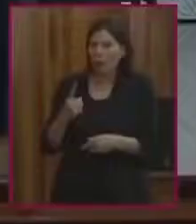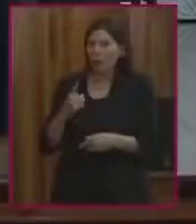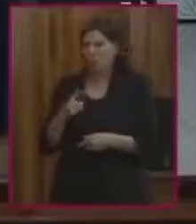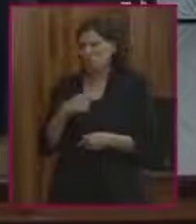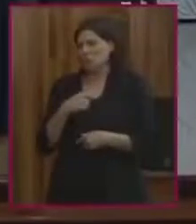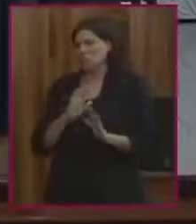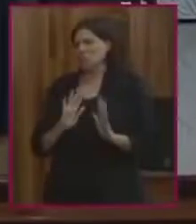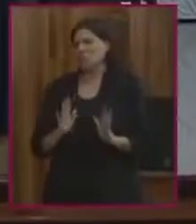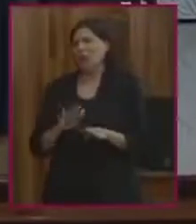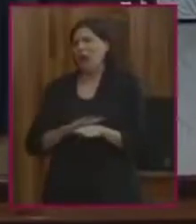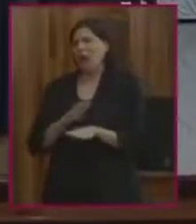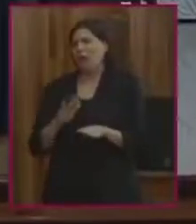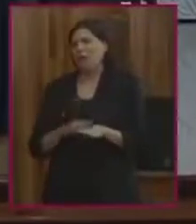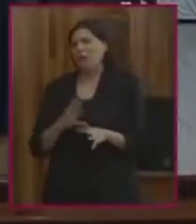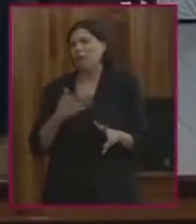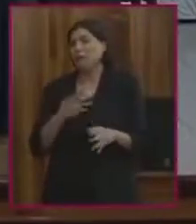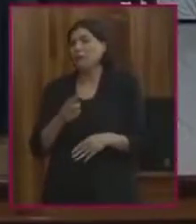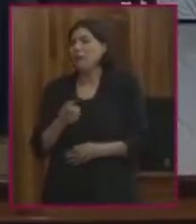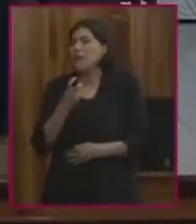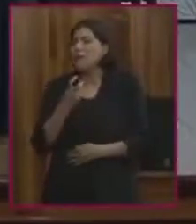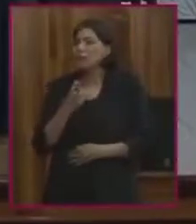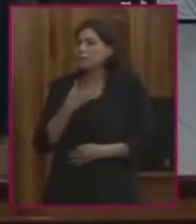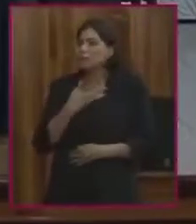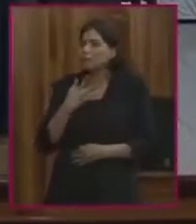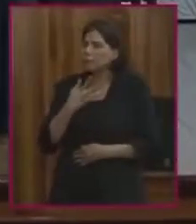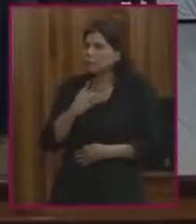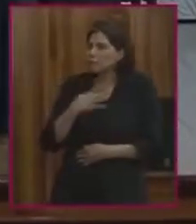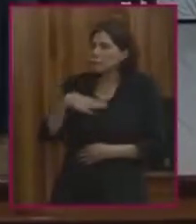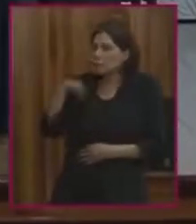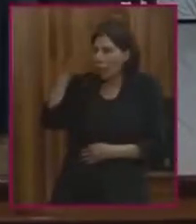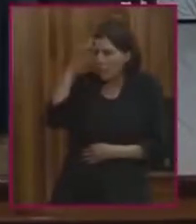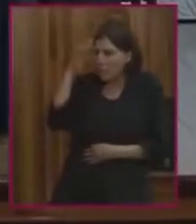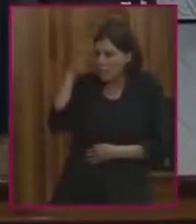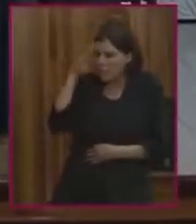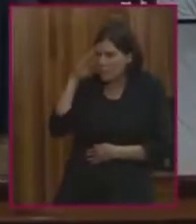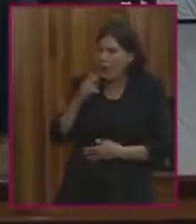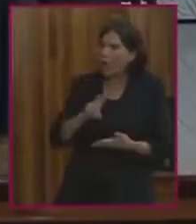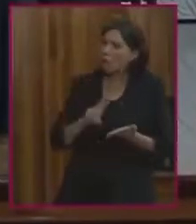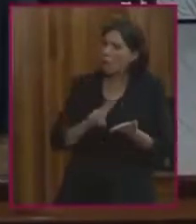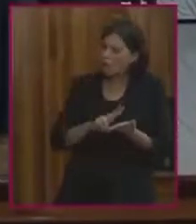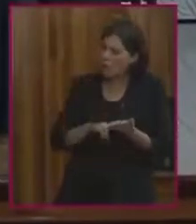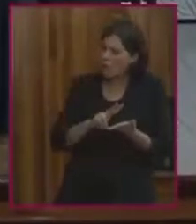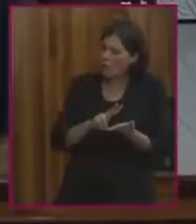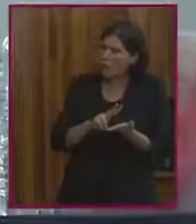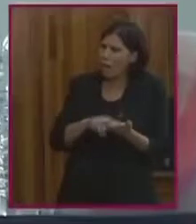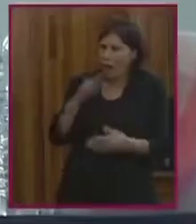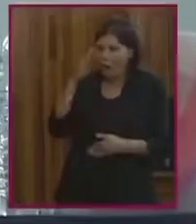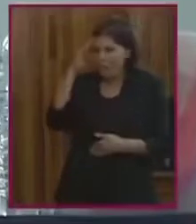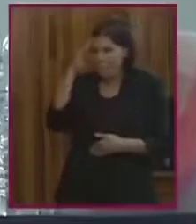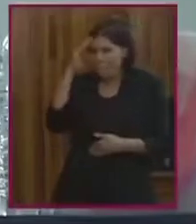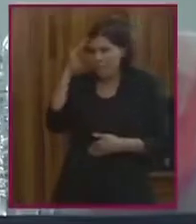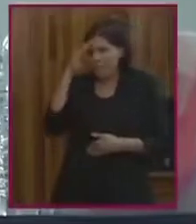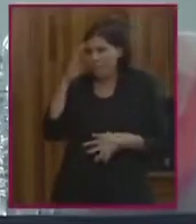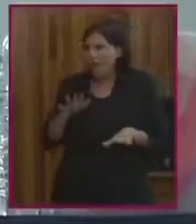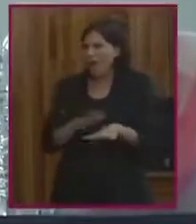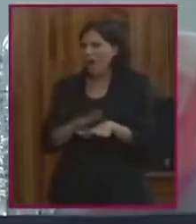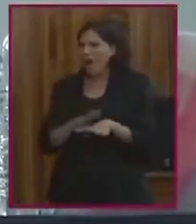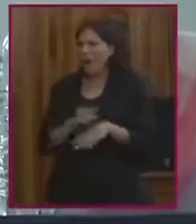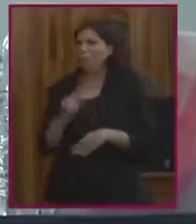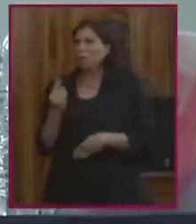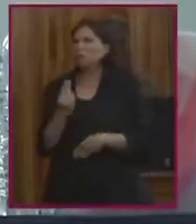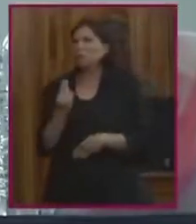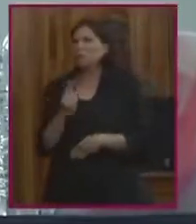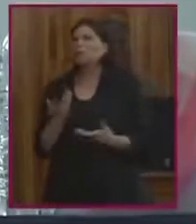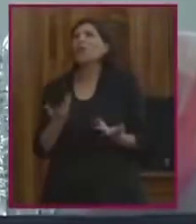mi calificación. Eso habría que pensarlo, habría que valorarlo y habría que ver qué tanto necesitamos cambios profundos en ese sentido.